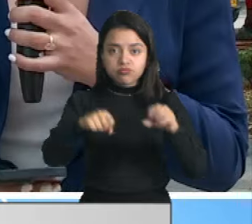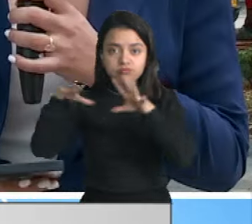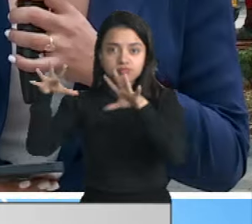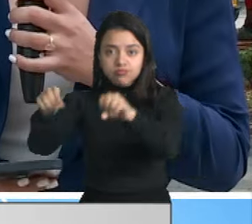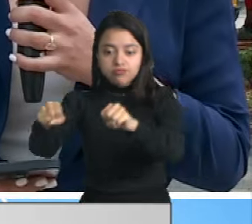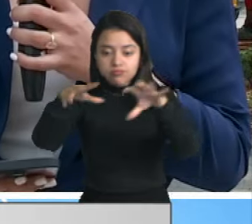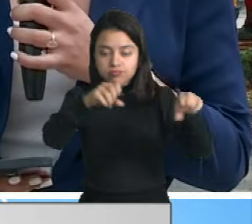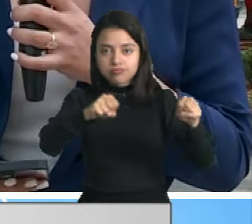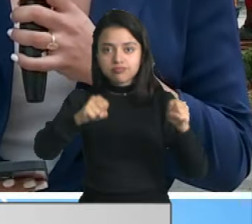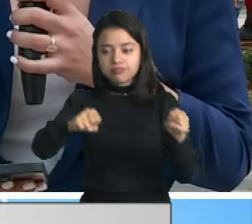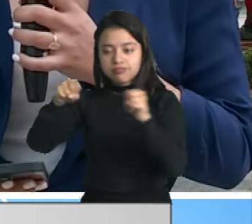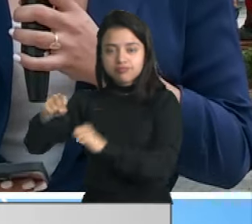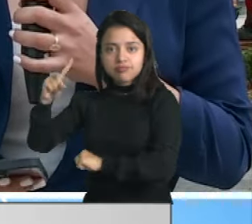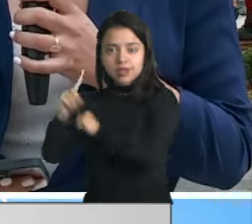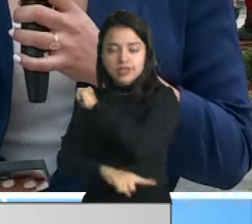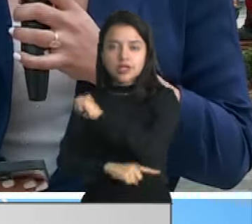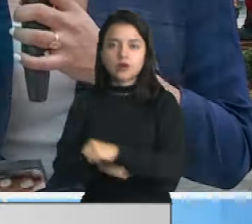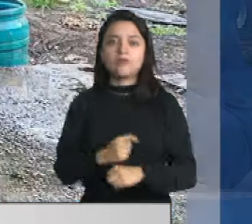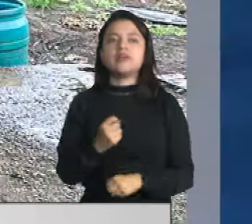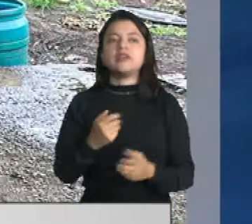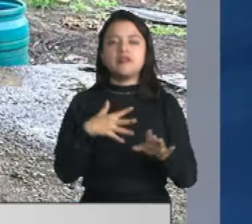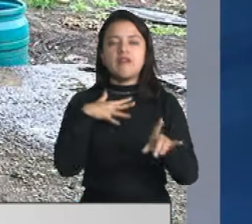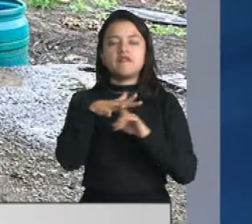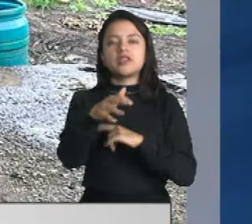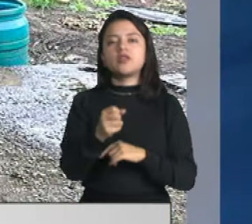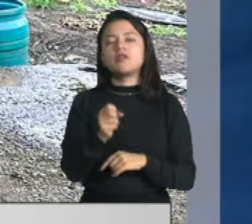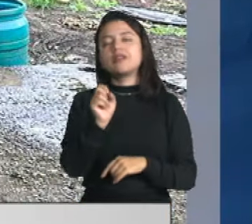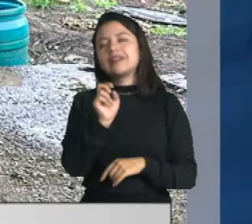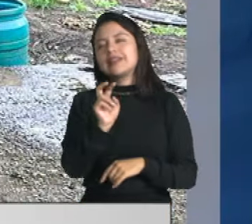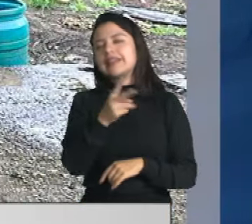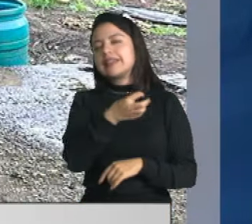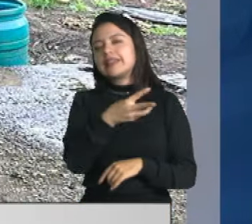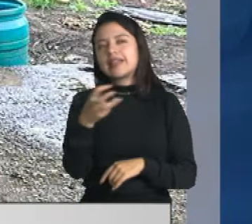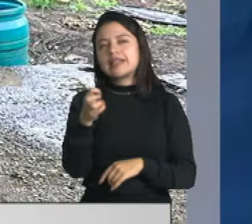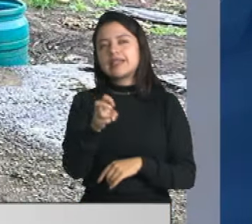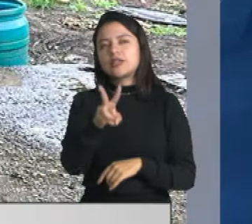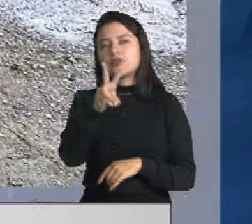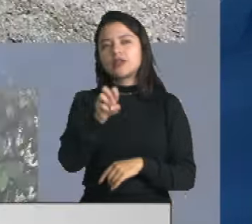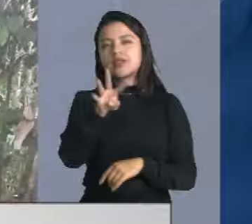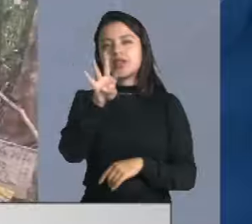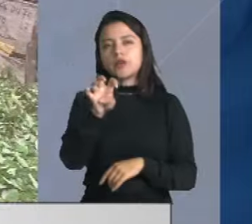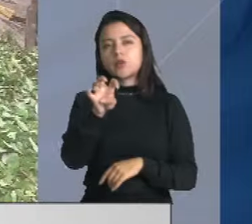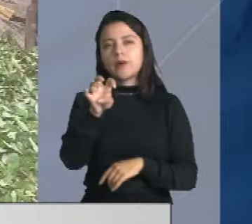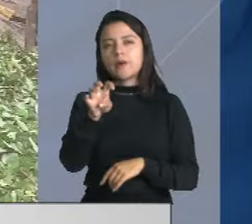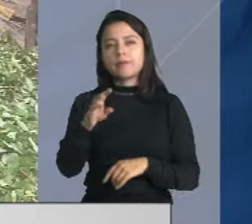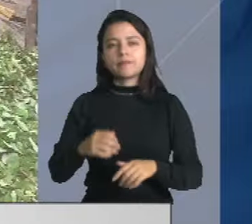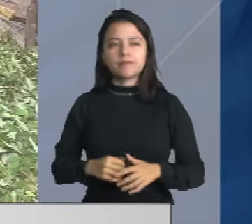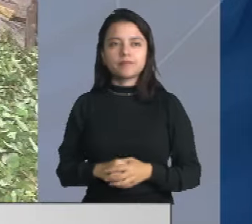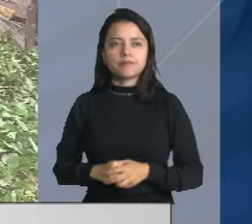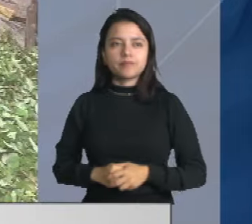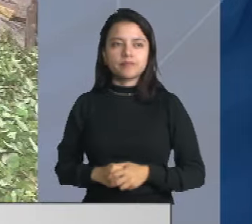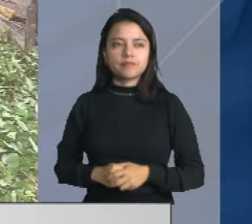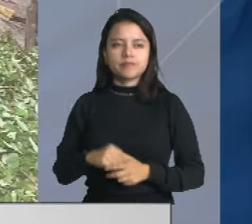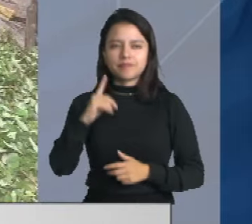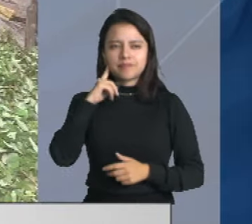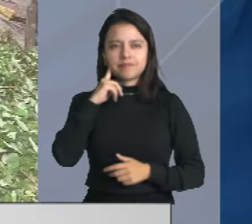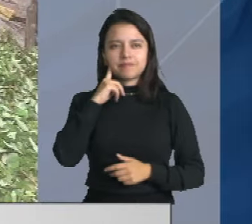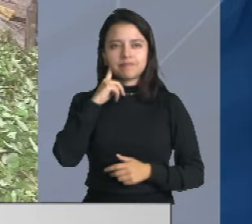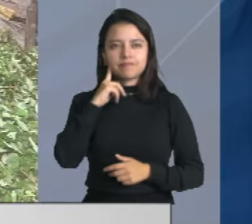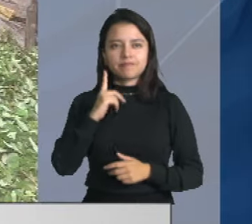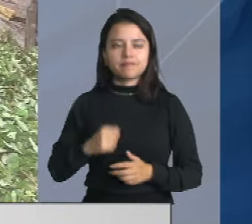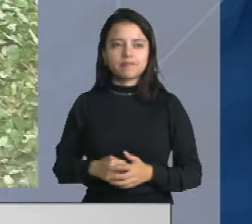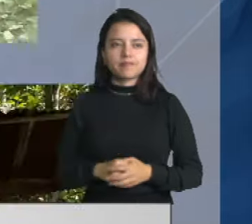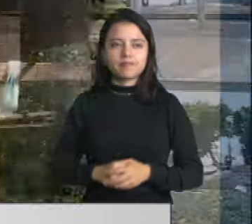con afectaciones superiores a los 374 millones de pesos, debilitando a las redes criminales. Y en otras noticias, la